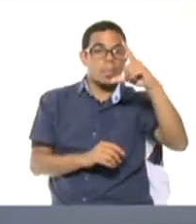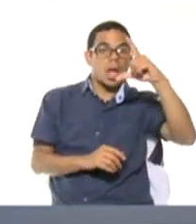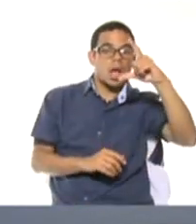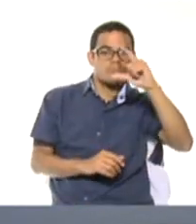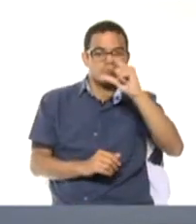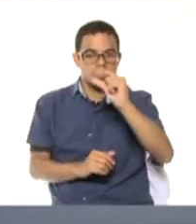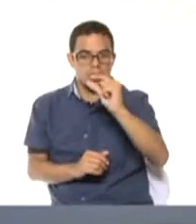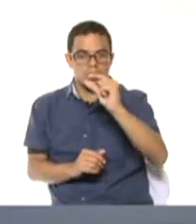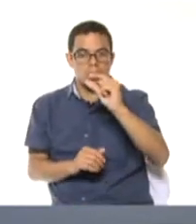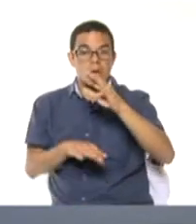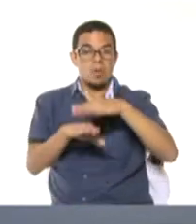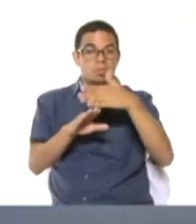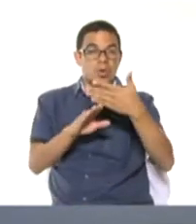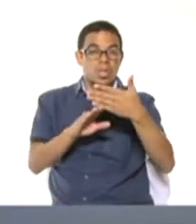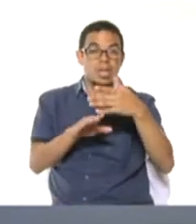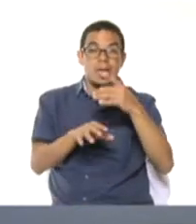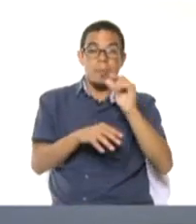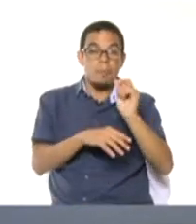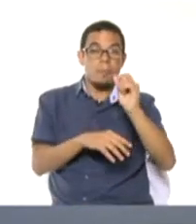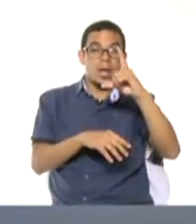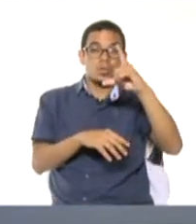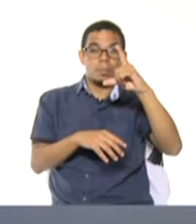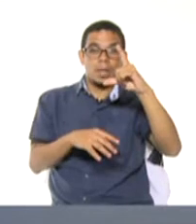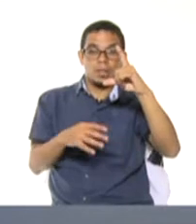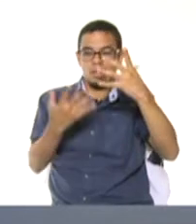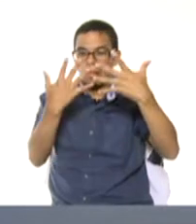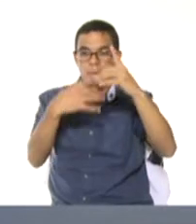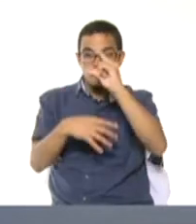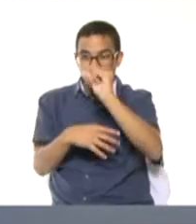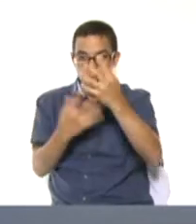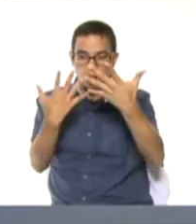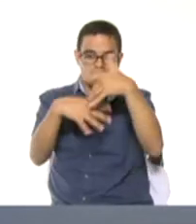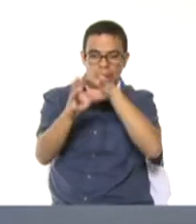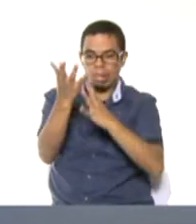qué? Porque muchas veces utilizamos mayúsculas con minúsculas.